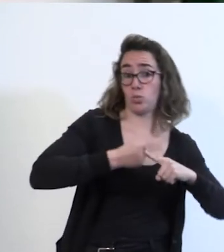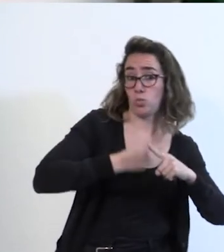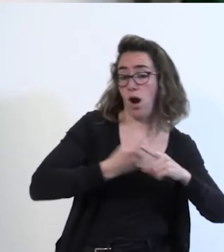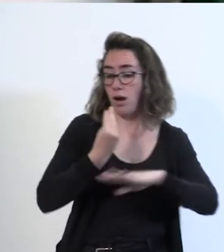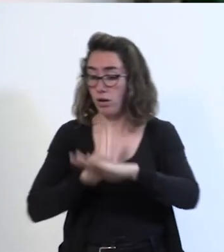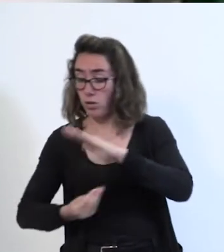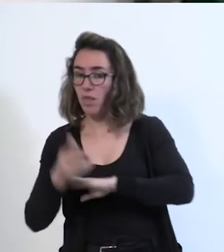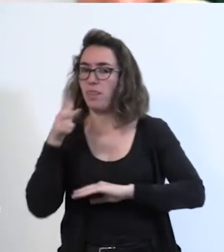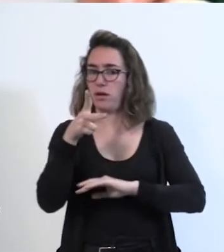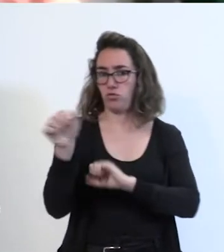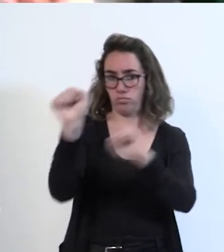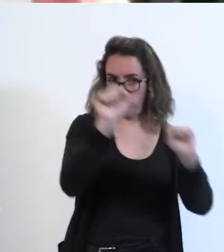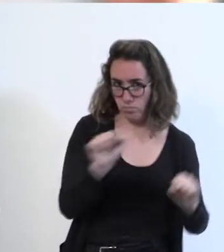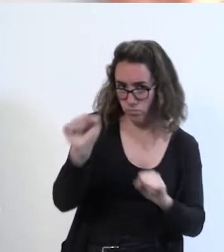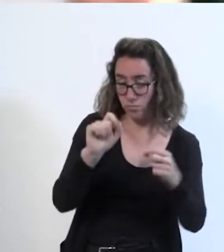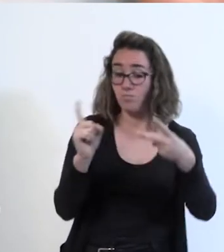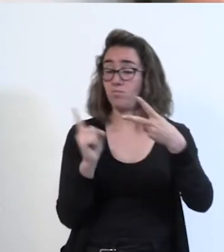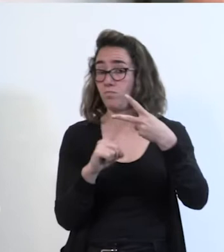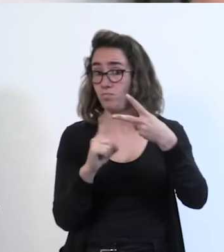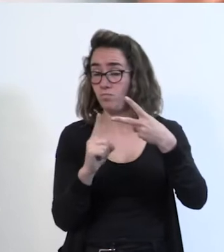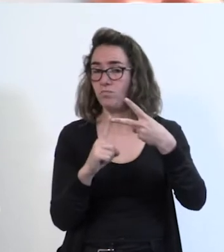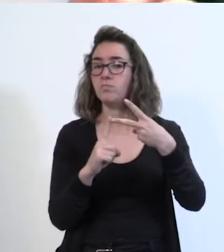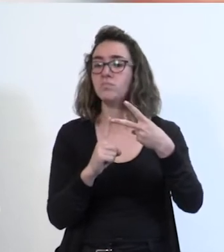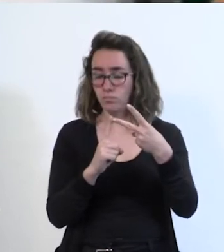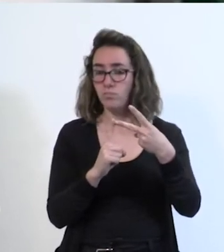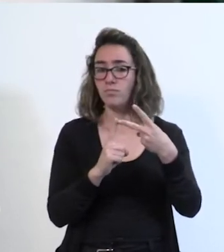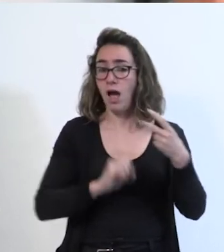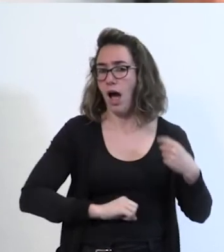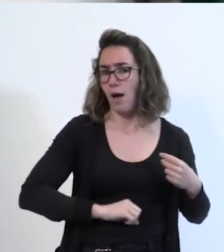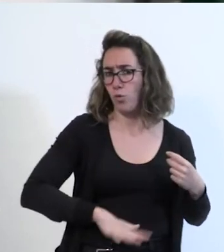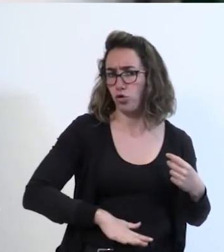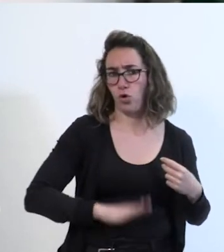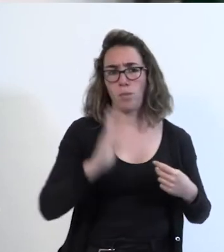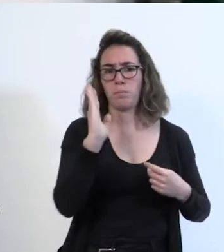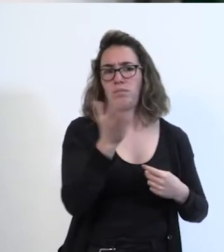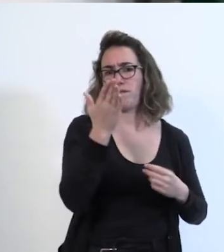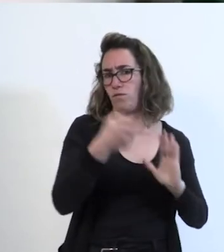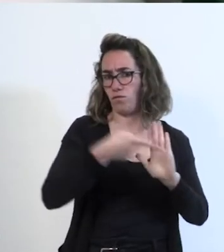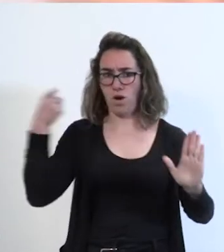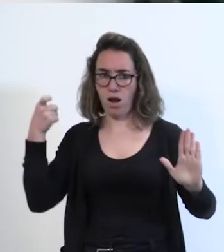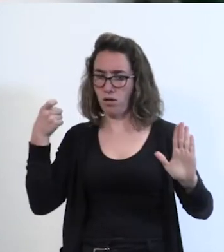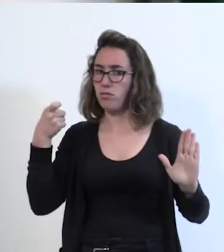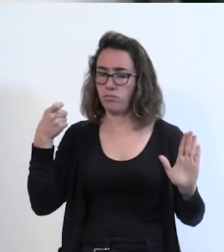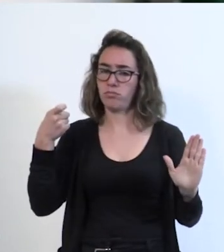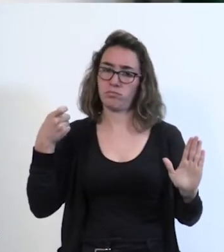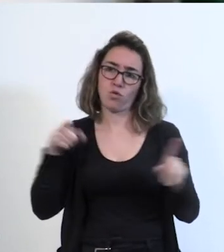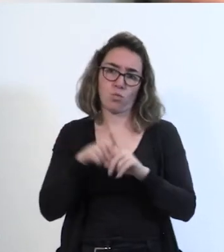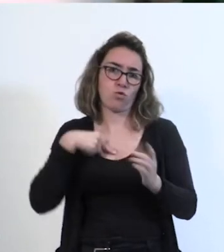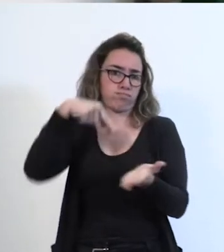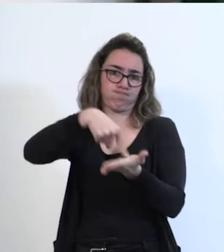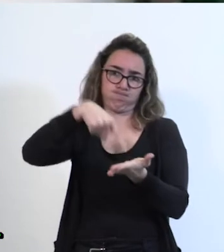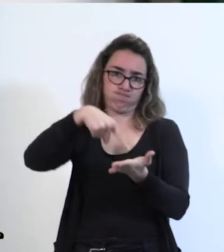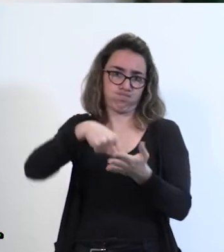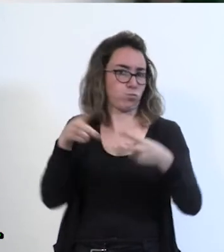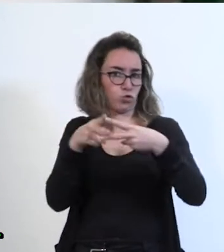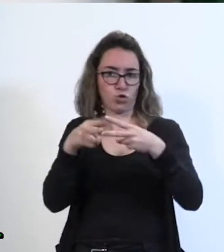derechos reproductivos, y el segundo es que incluyendo la despenalización del aborto como parte de la reivindicación.